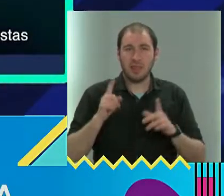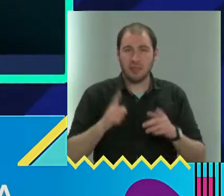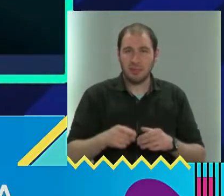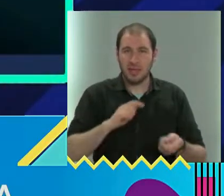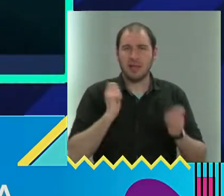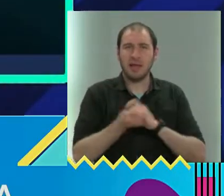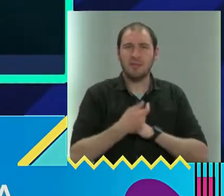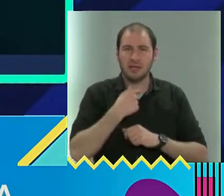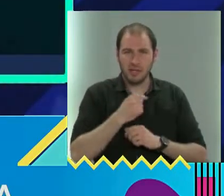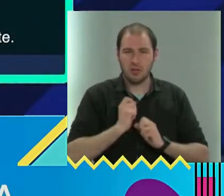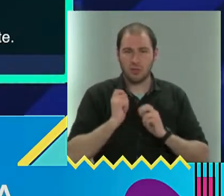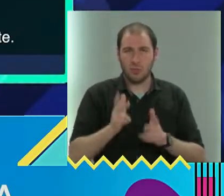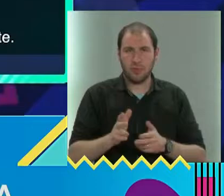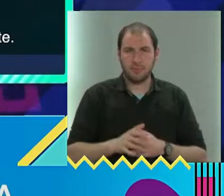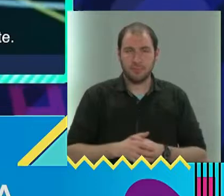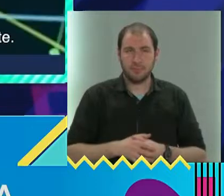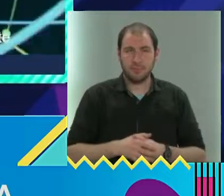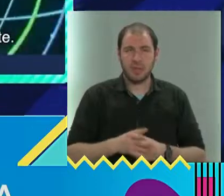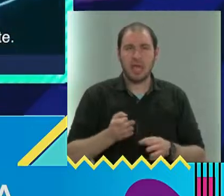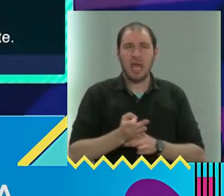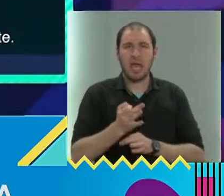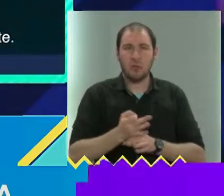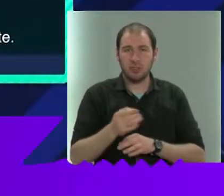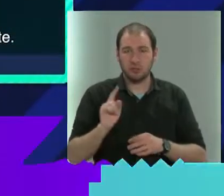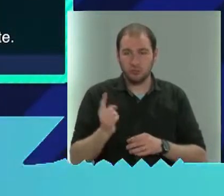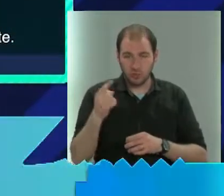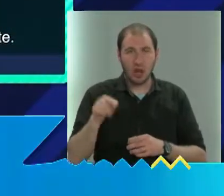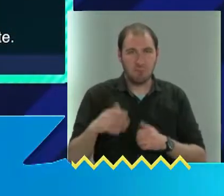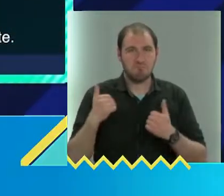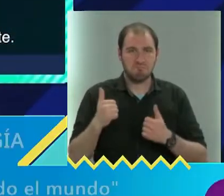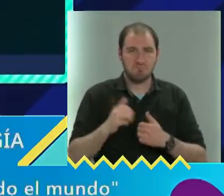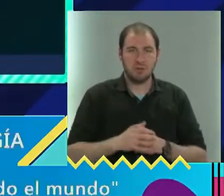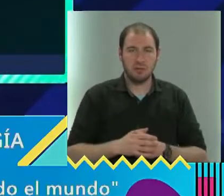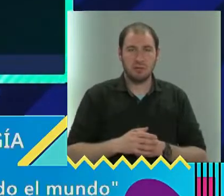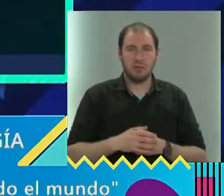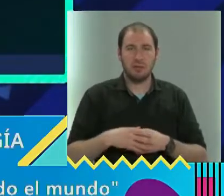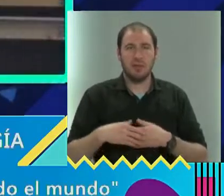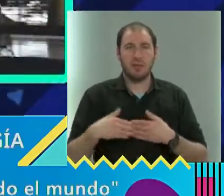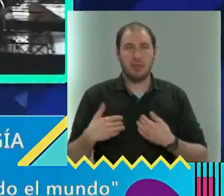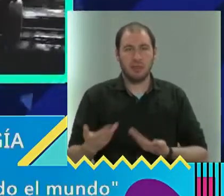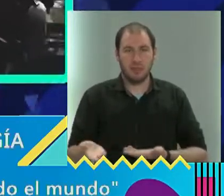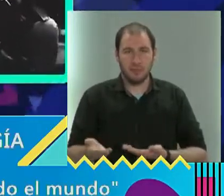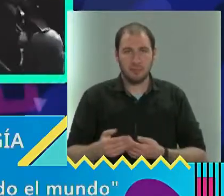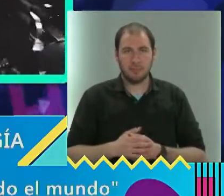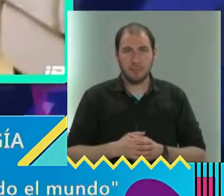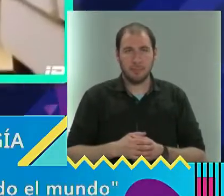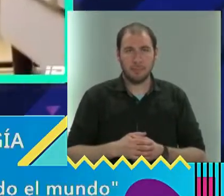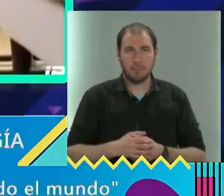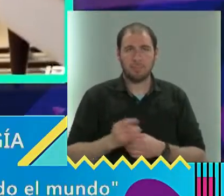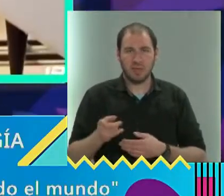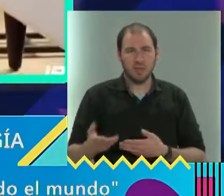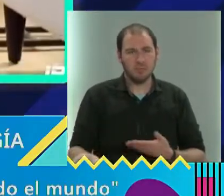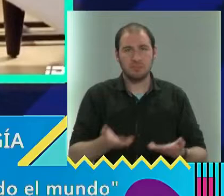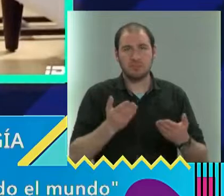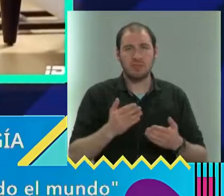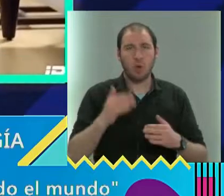intentando modificar. Yo siempre digo que la educación per se es muy buena, otorga, digamos, eleva